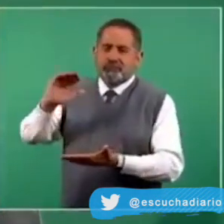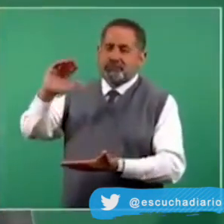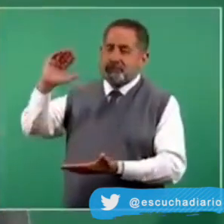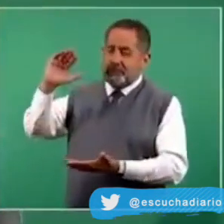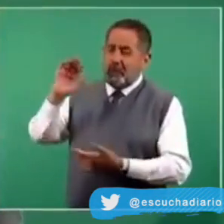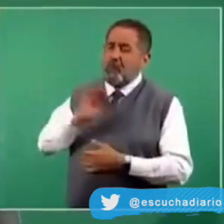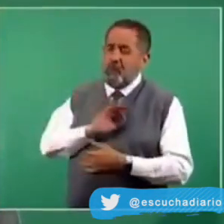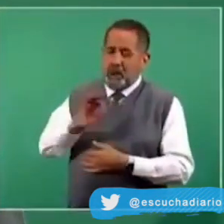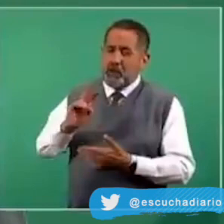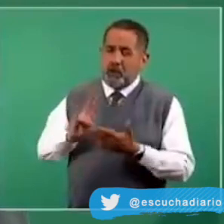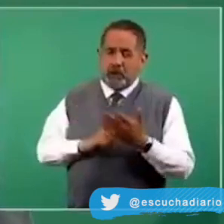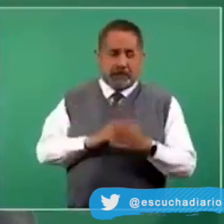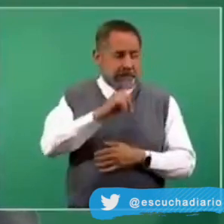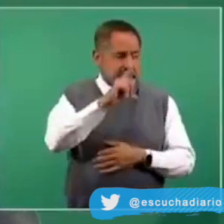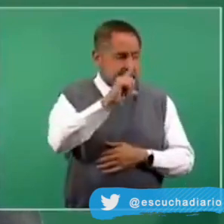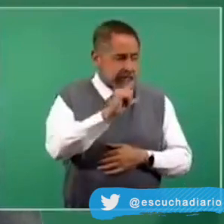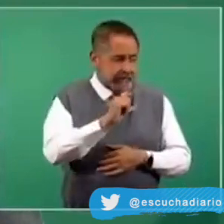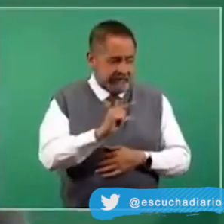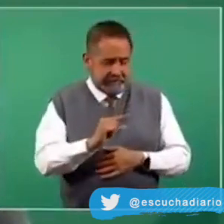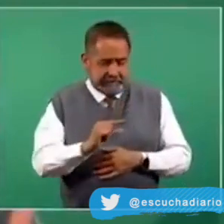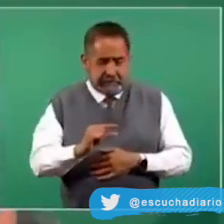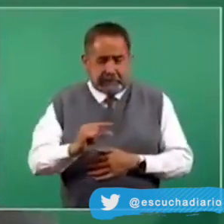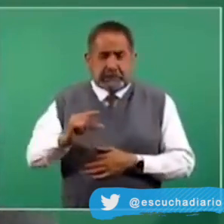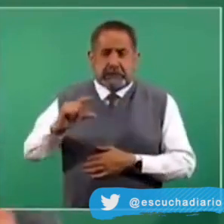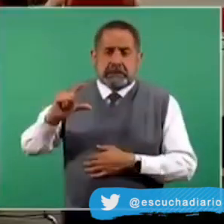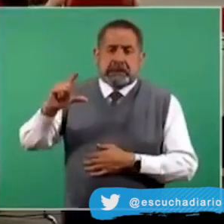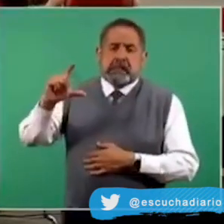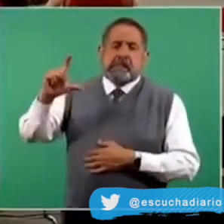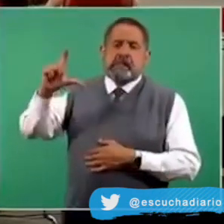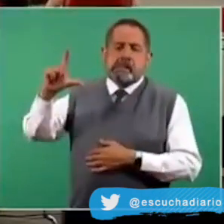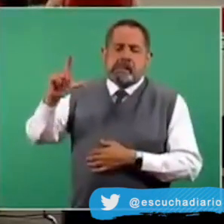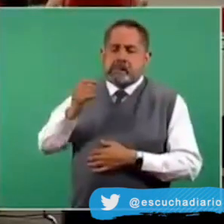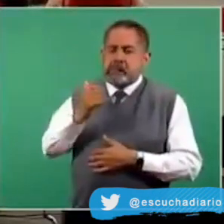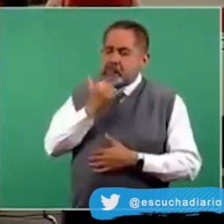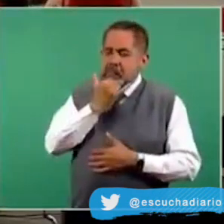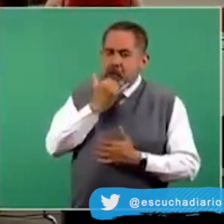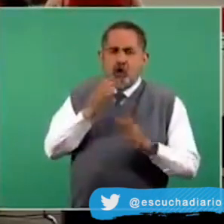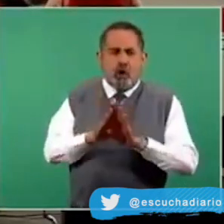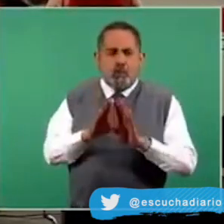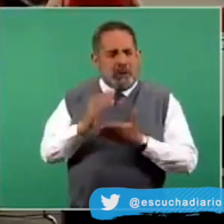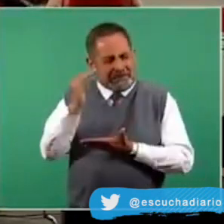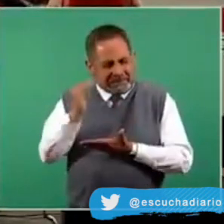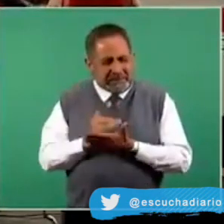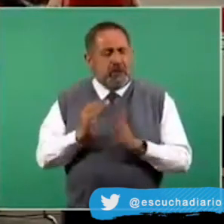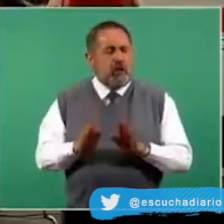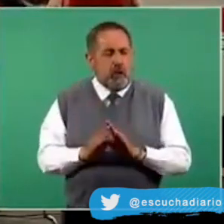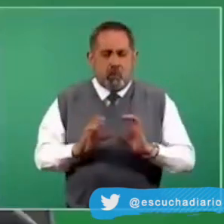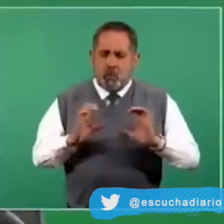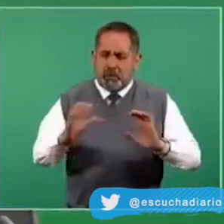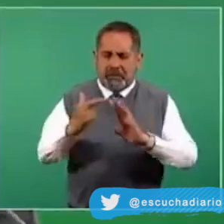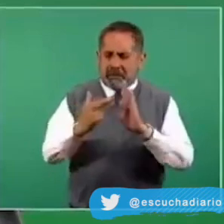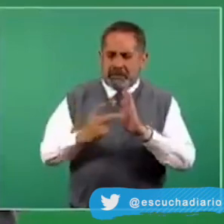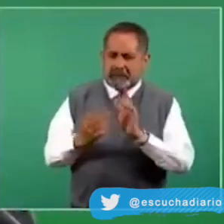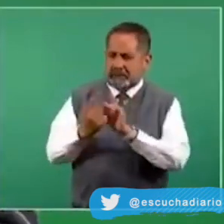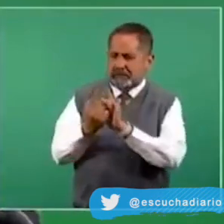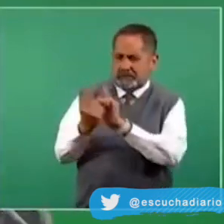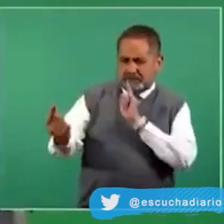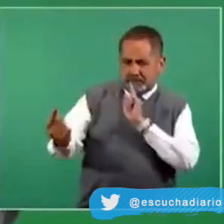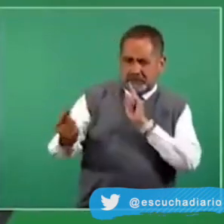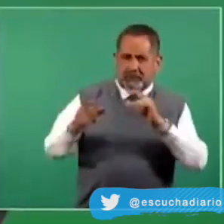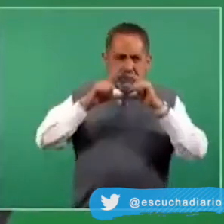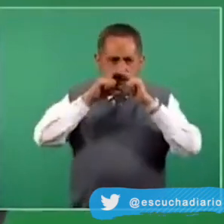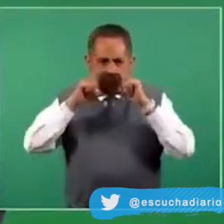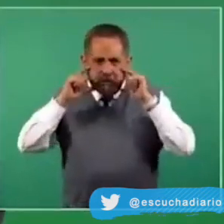epidemia. ¿Cómo lograr que esto no ocurra? Con las distintas medidas de protección que hemos dicho por meses. Sana distancia, usar